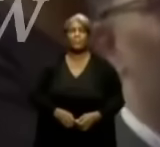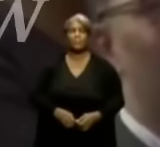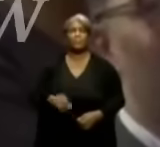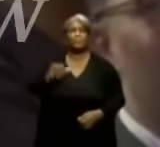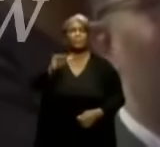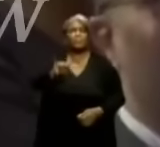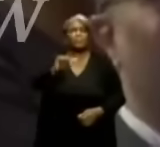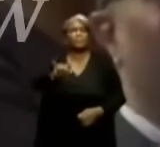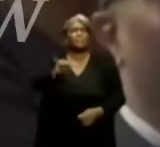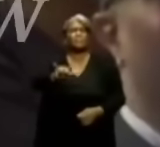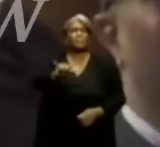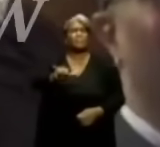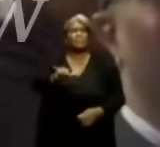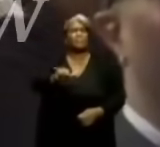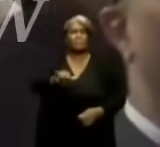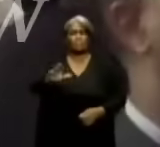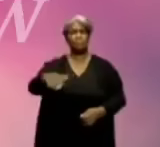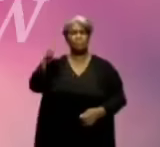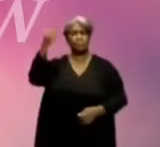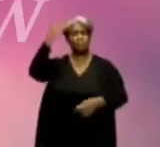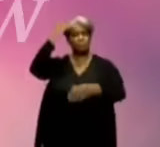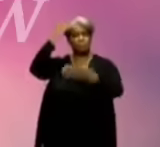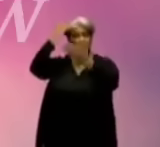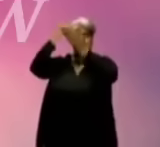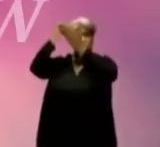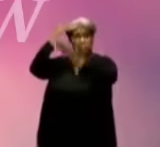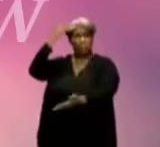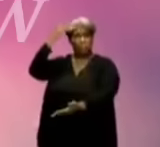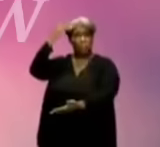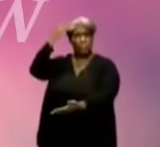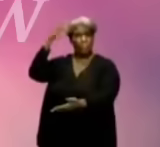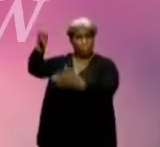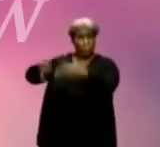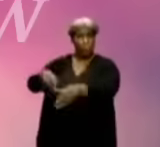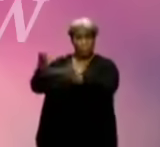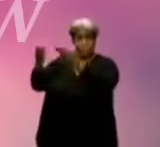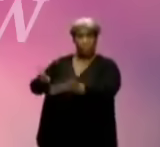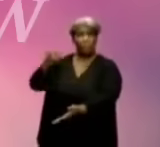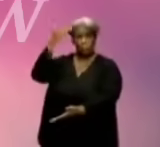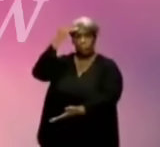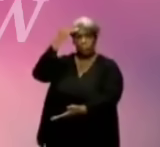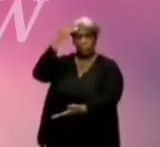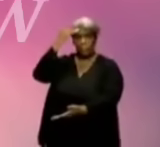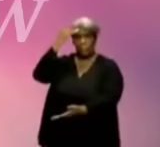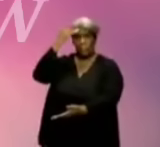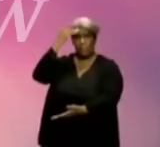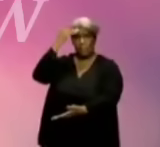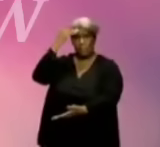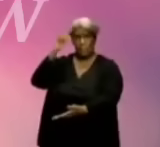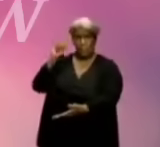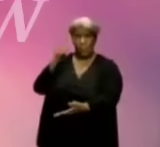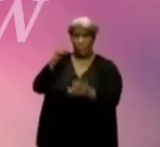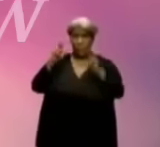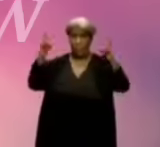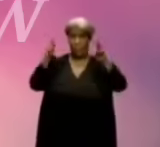ese es uno de los, él lo sabe y si nos está escuchando, ese es uno de los top one que tenemos en la fuerza de tarea.